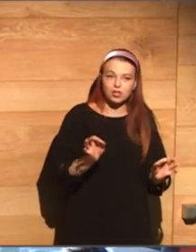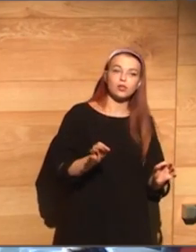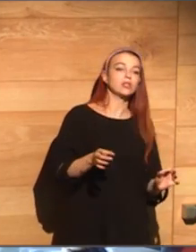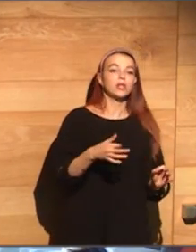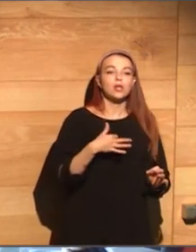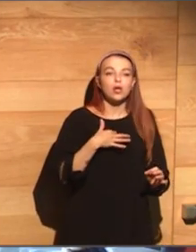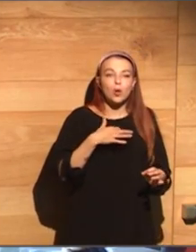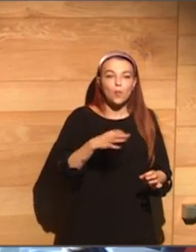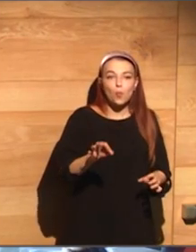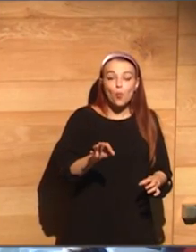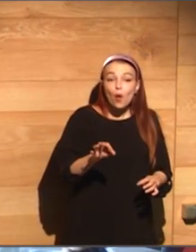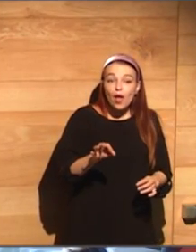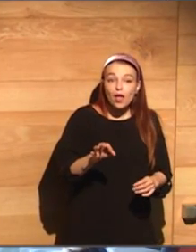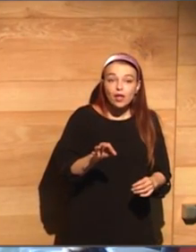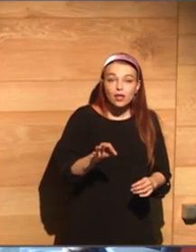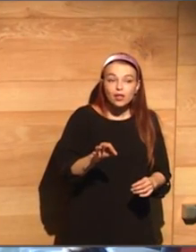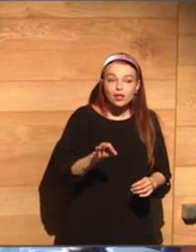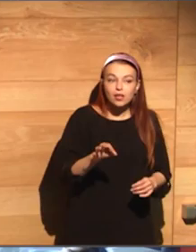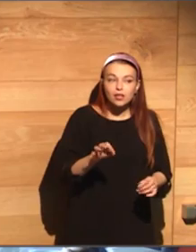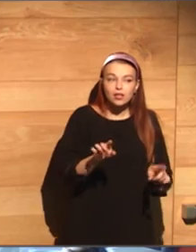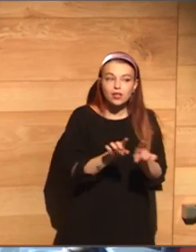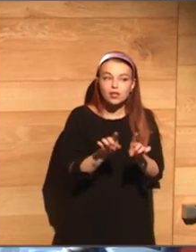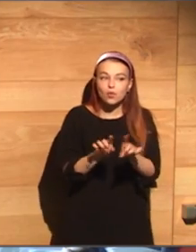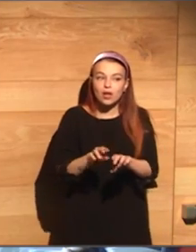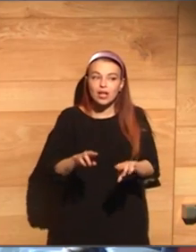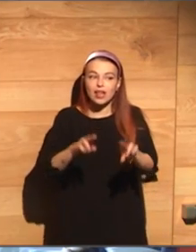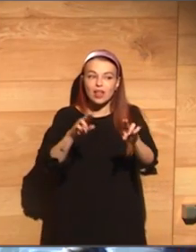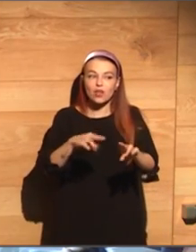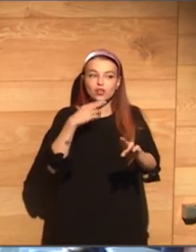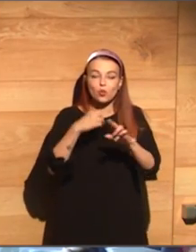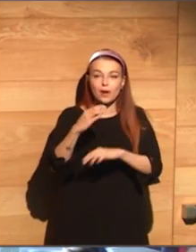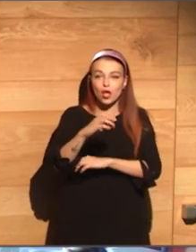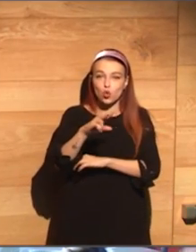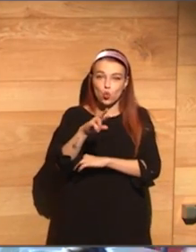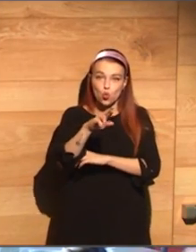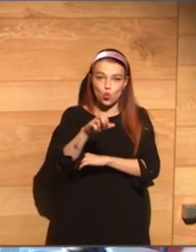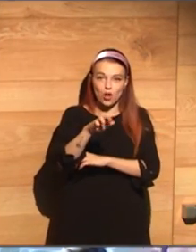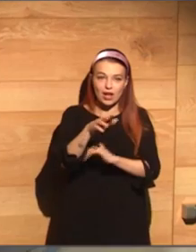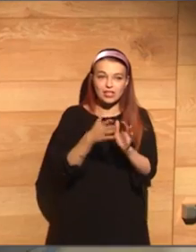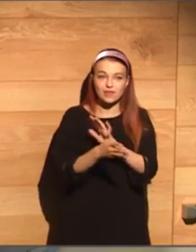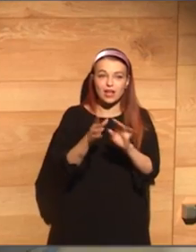Pueden tener curare y están cazando. Son cazadores con curare. Que vaya nombre para un veneno. Curare.